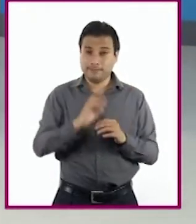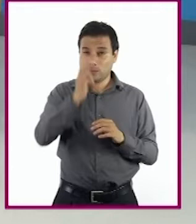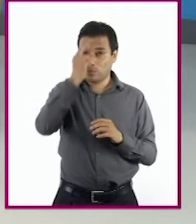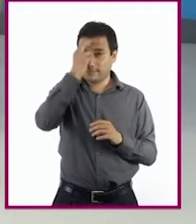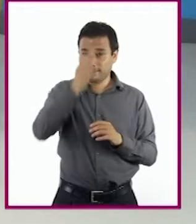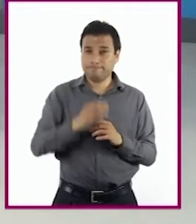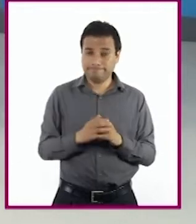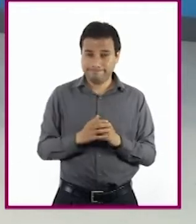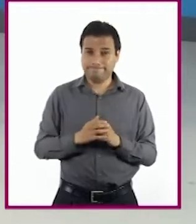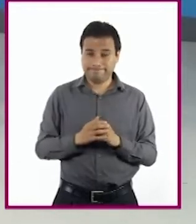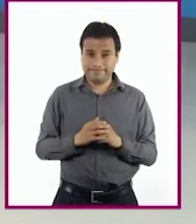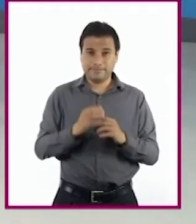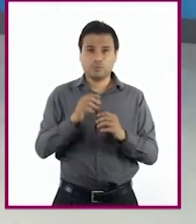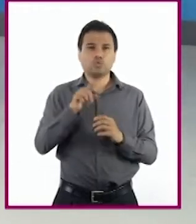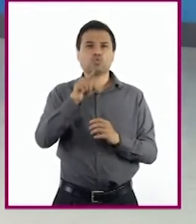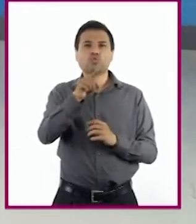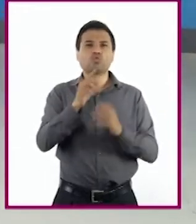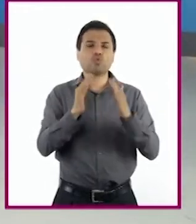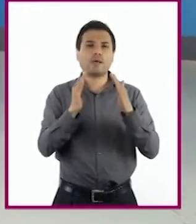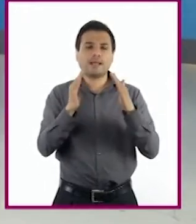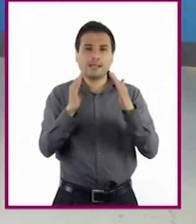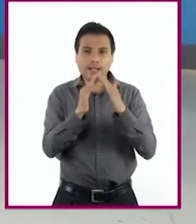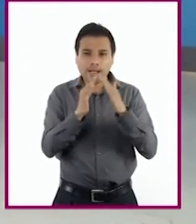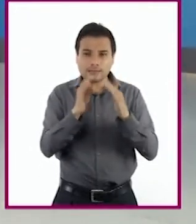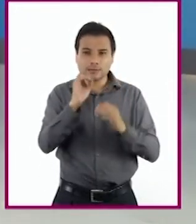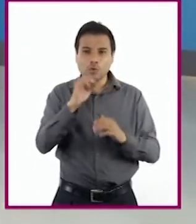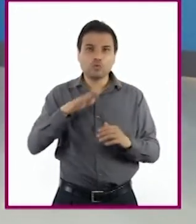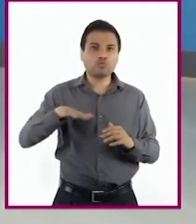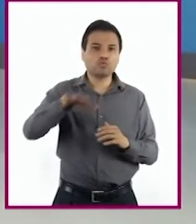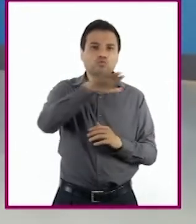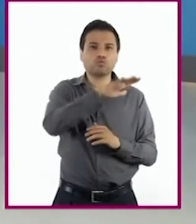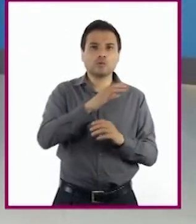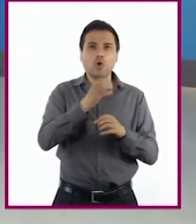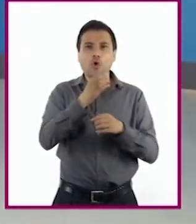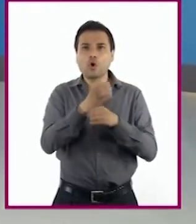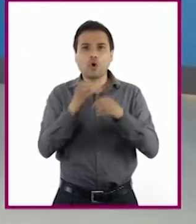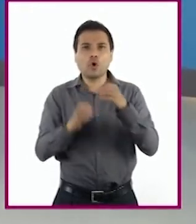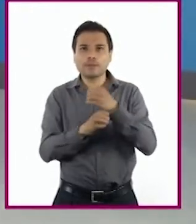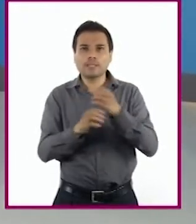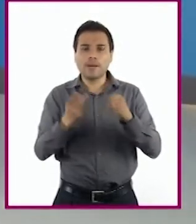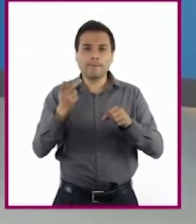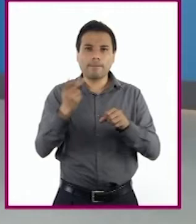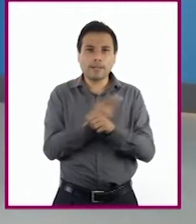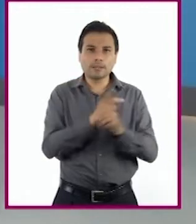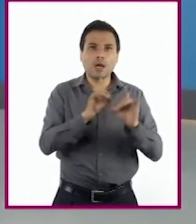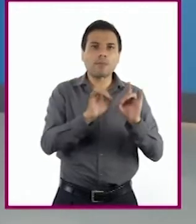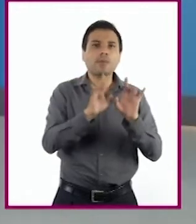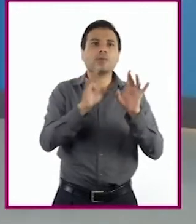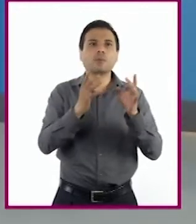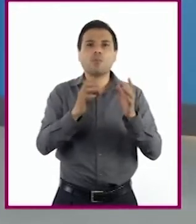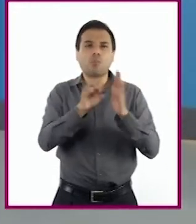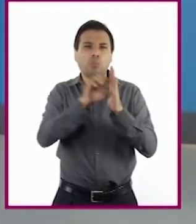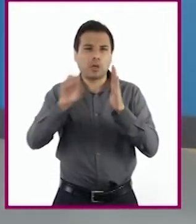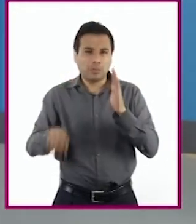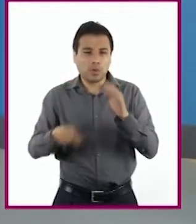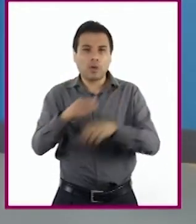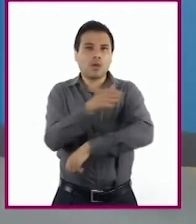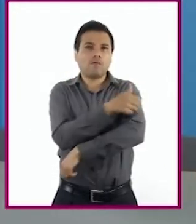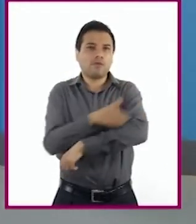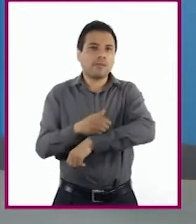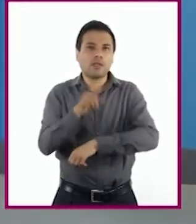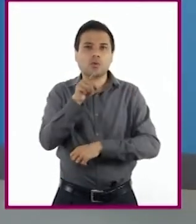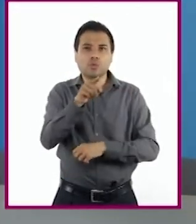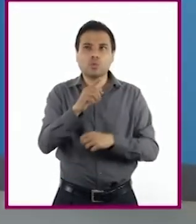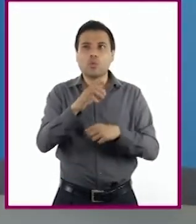Recuerden las cosas que pasan en su casa o localidad. ¿Qué sucede cuando hay un problema en la familia o con las amigas